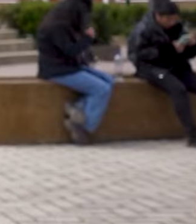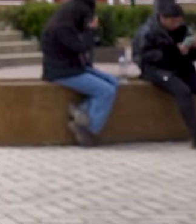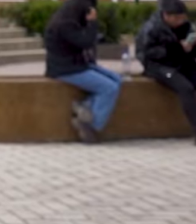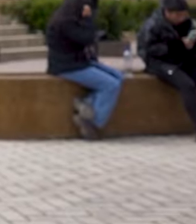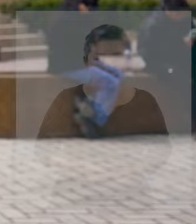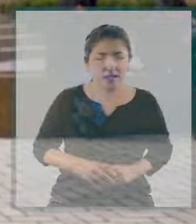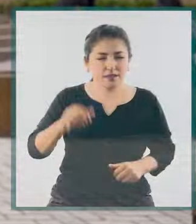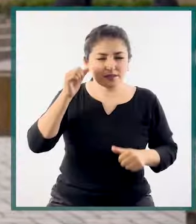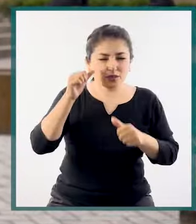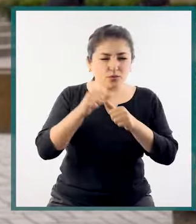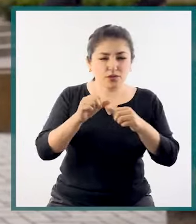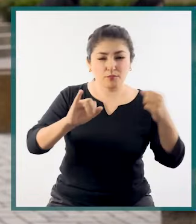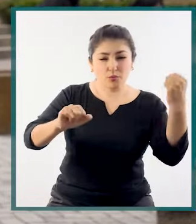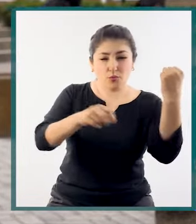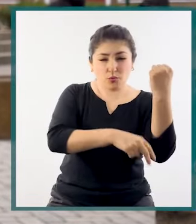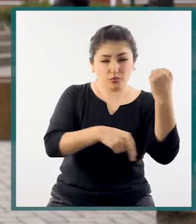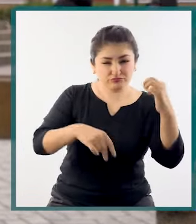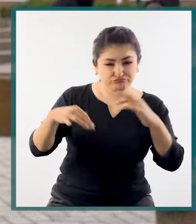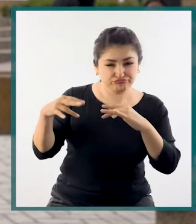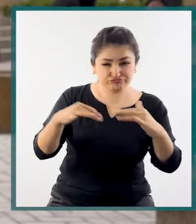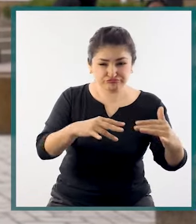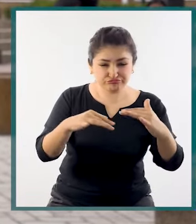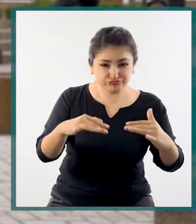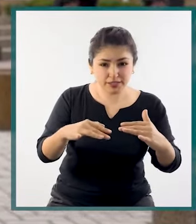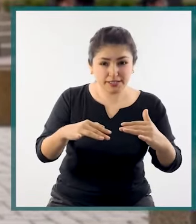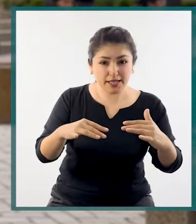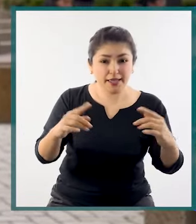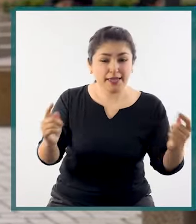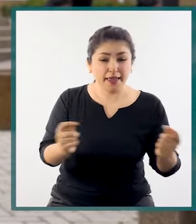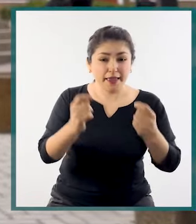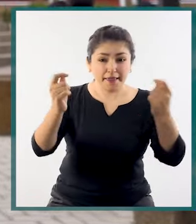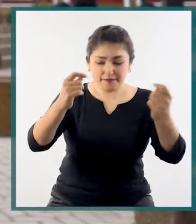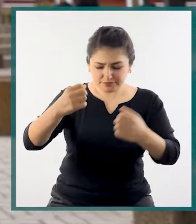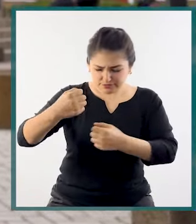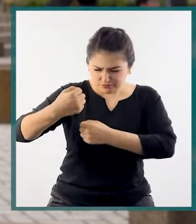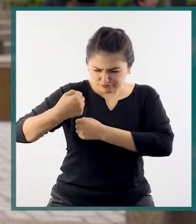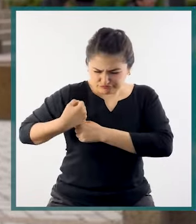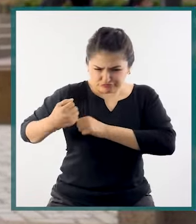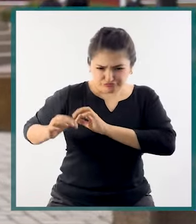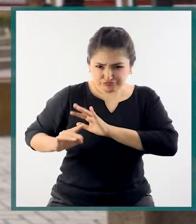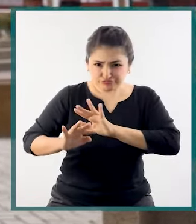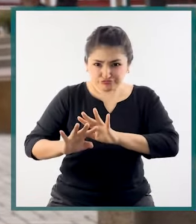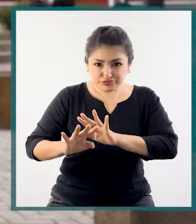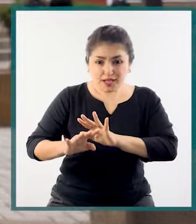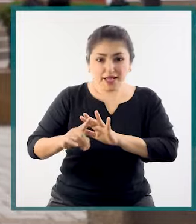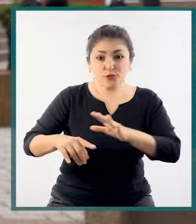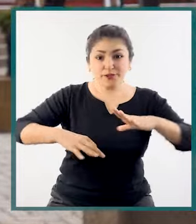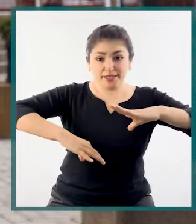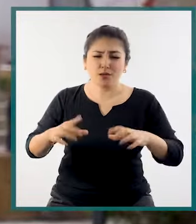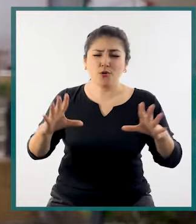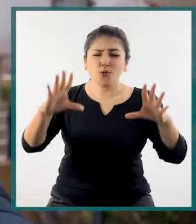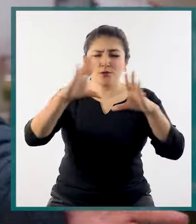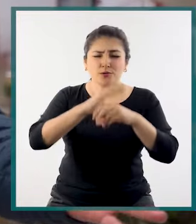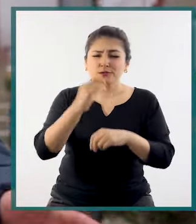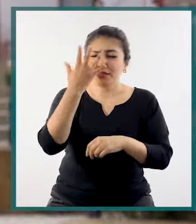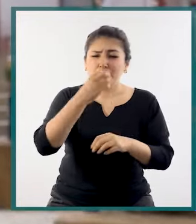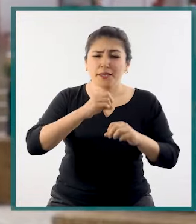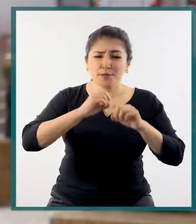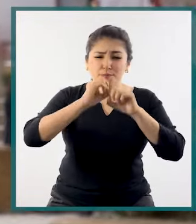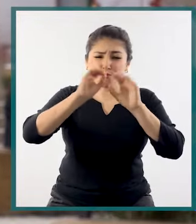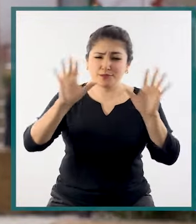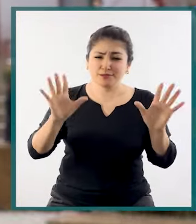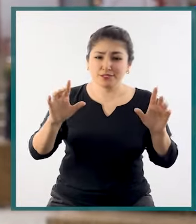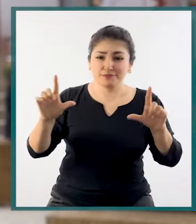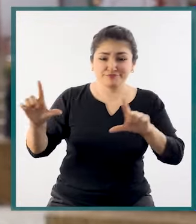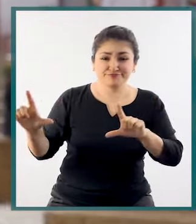La conmemoración previa a la Batalla de Junín y la celebración por el Día del Arma de Caballería se realizó en el Gran Teatro Nacional. La incursión nos